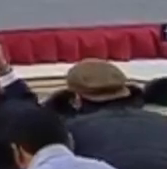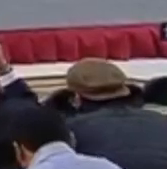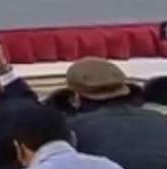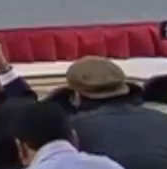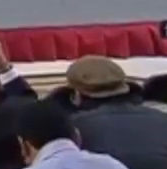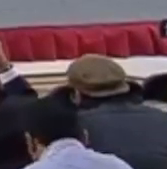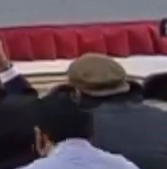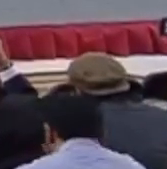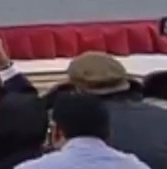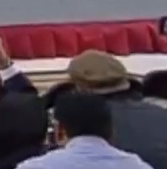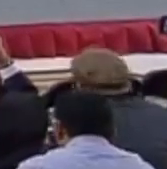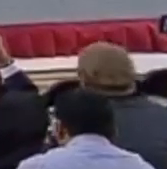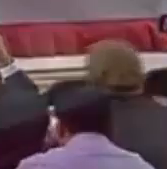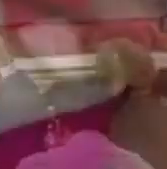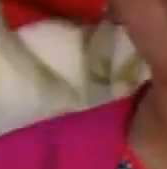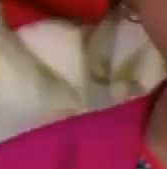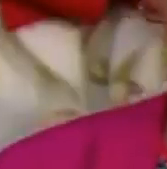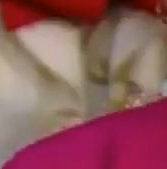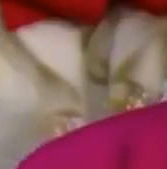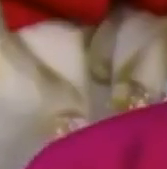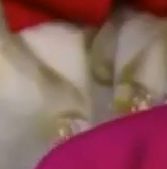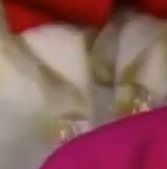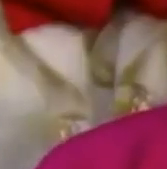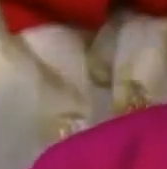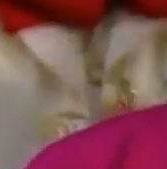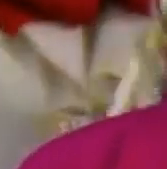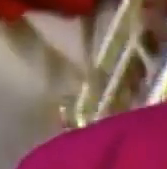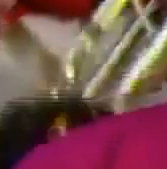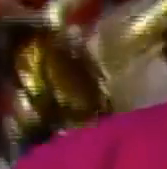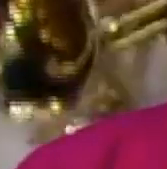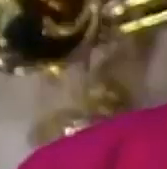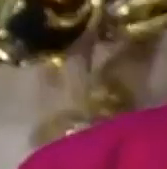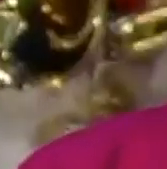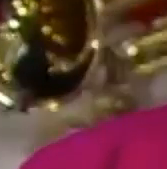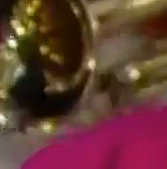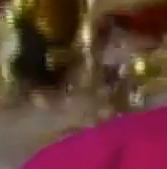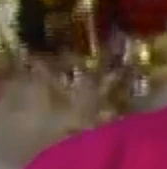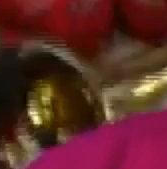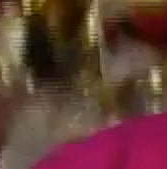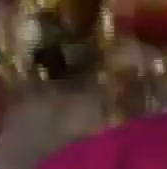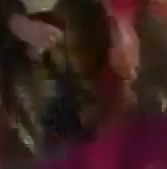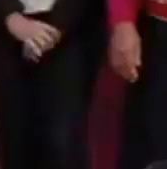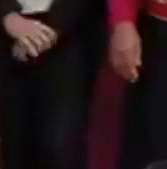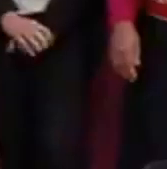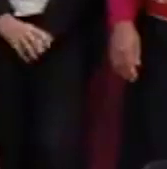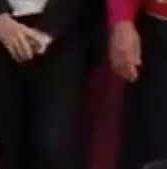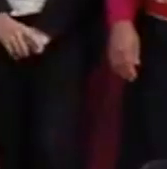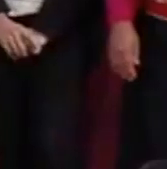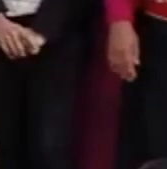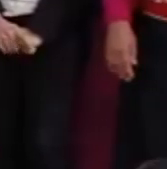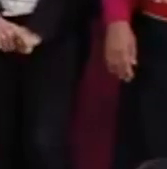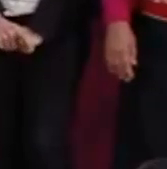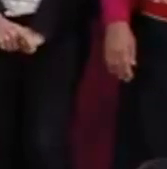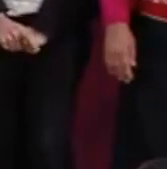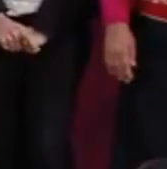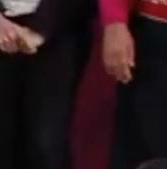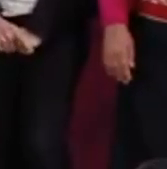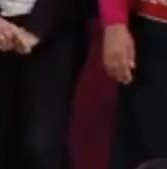amor. Para ella no existe pena que no consuele.